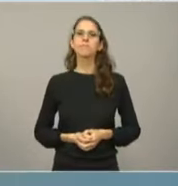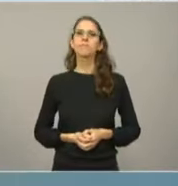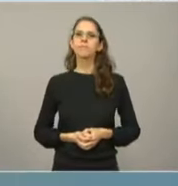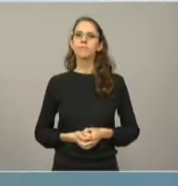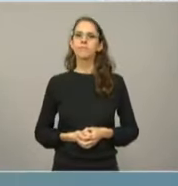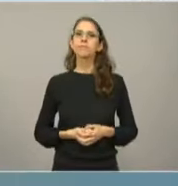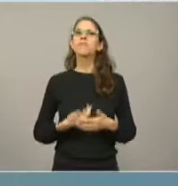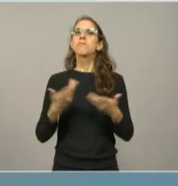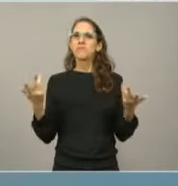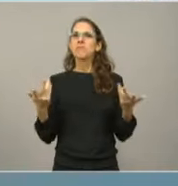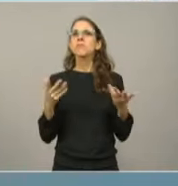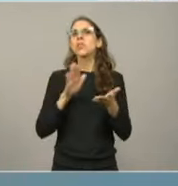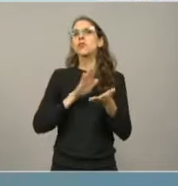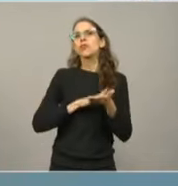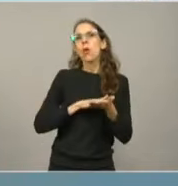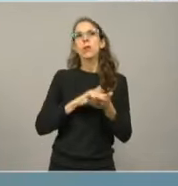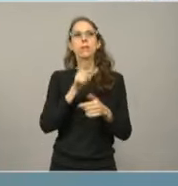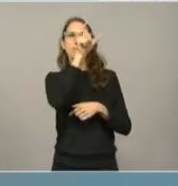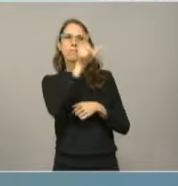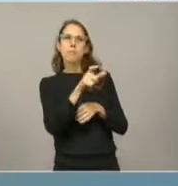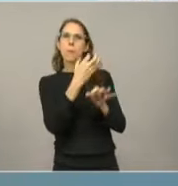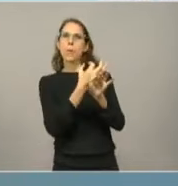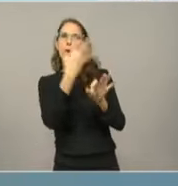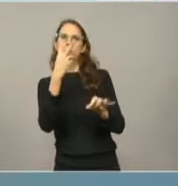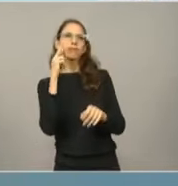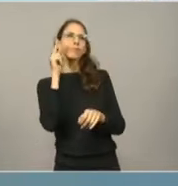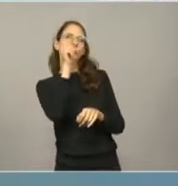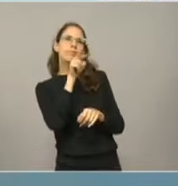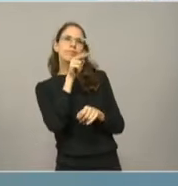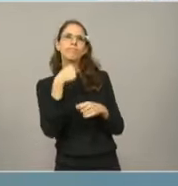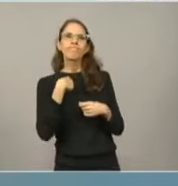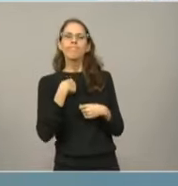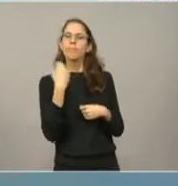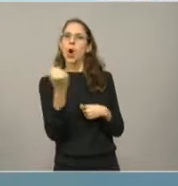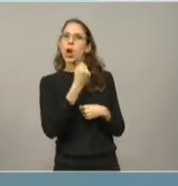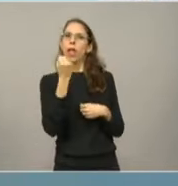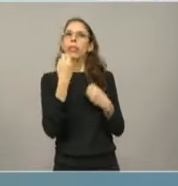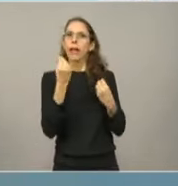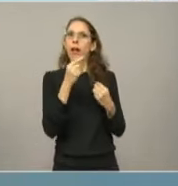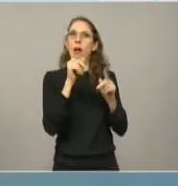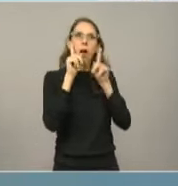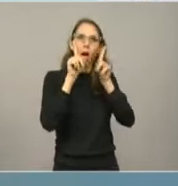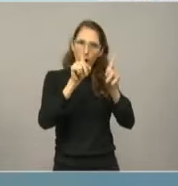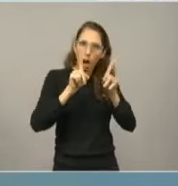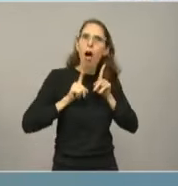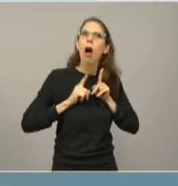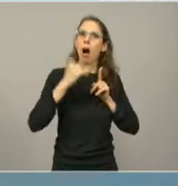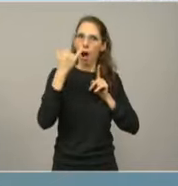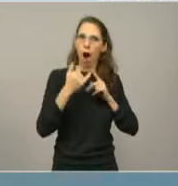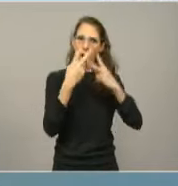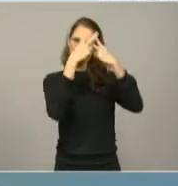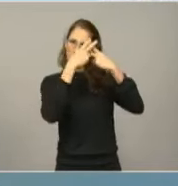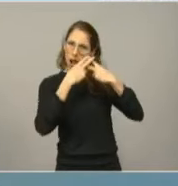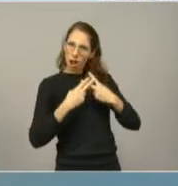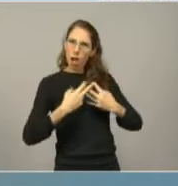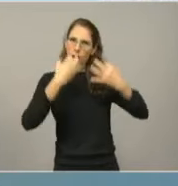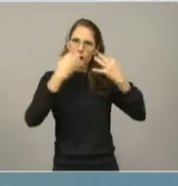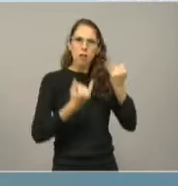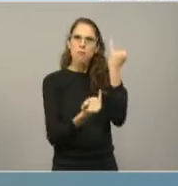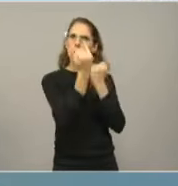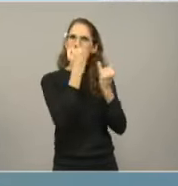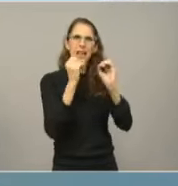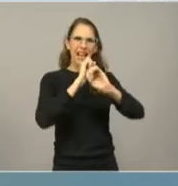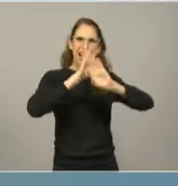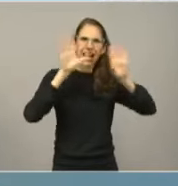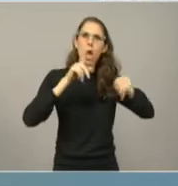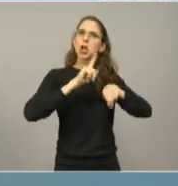respecto de qué se valoró de Los profesionales se destaca la escucha el examen físico la claridad al explicar